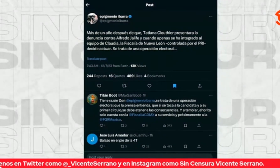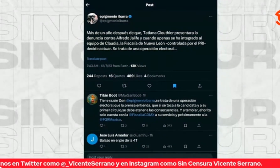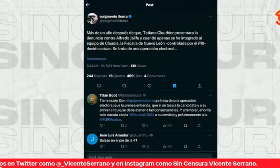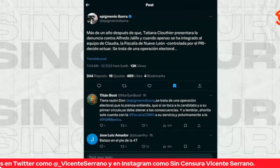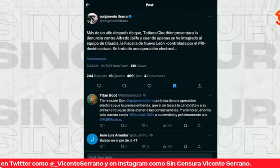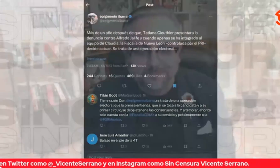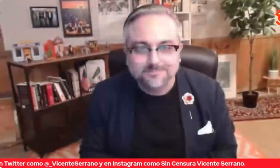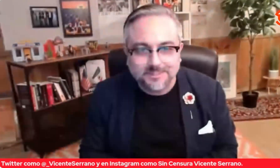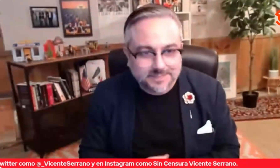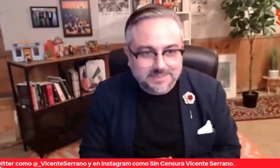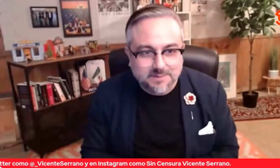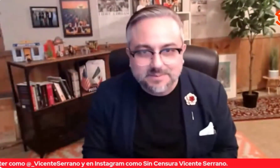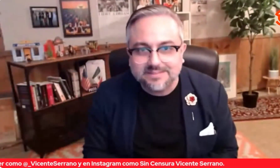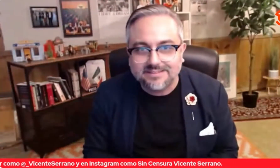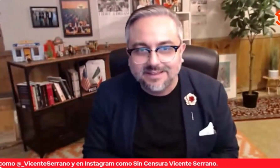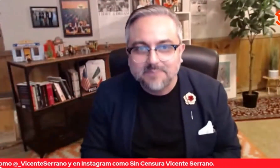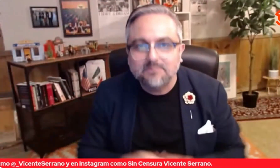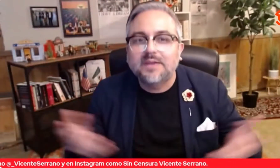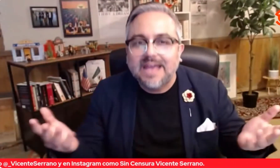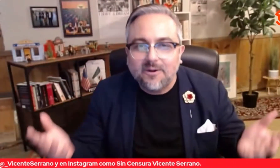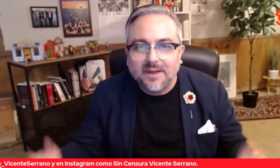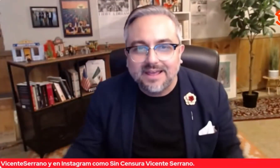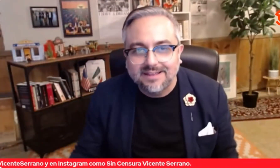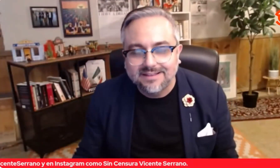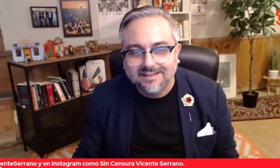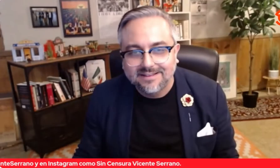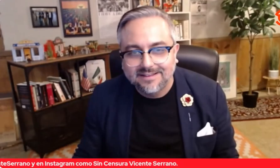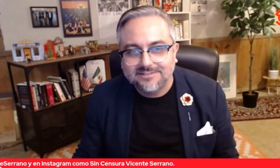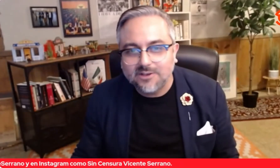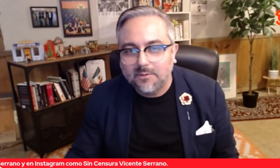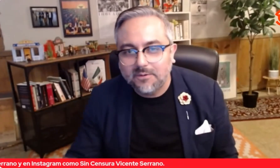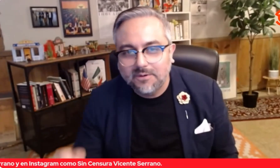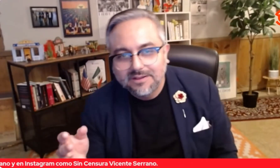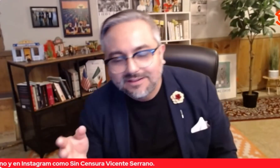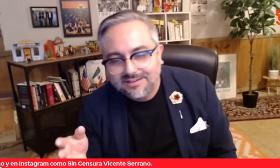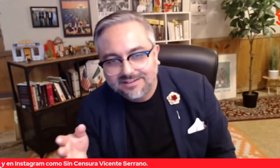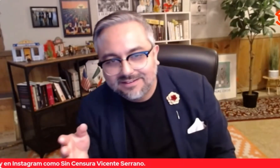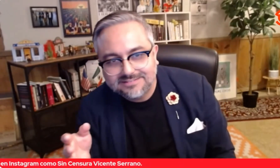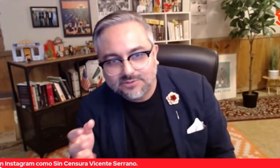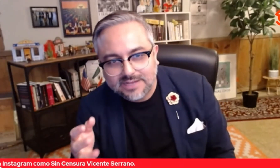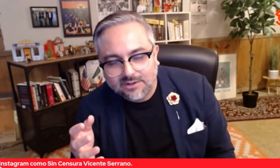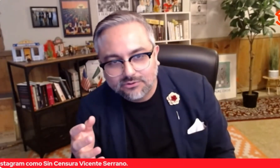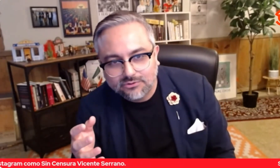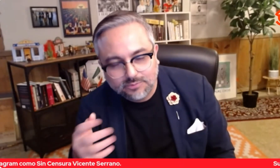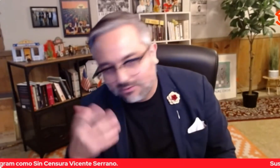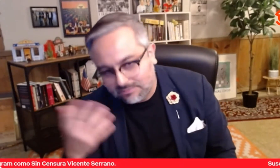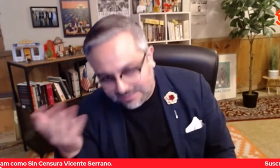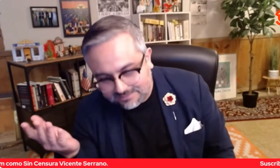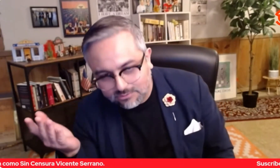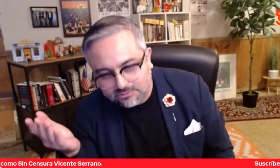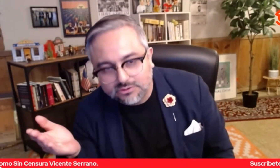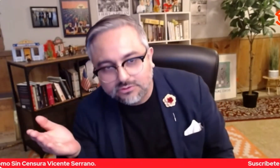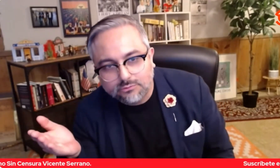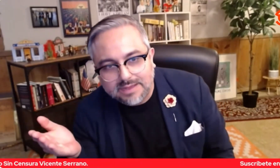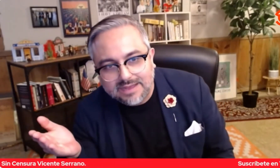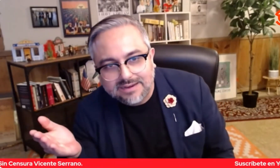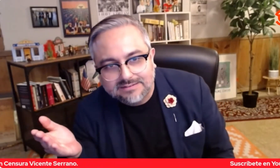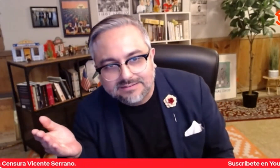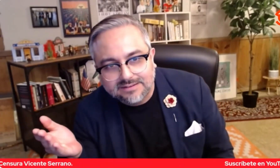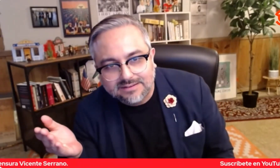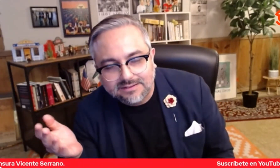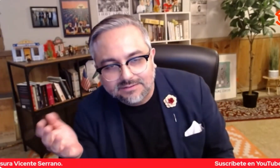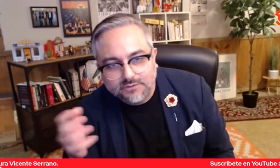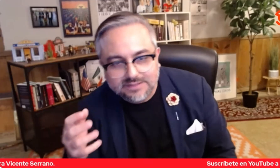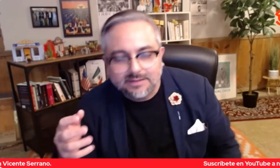puede ser eso, efectivamente. ¿Por qué ahora? Es como estos cargos, a estas acusaciones